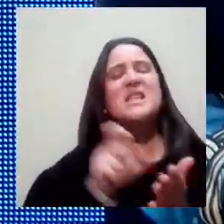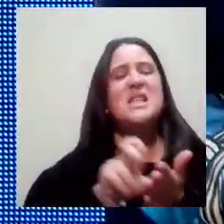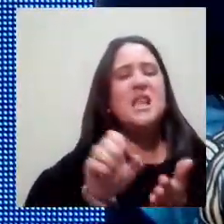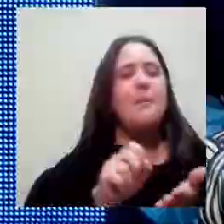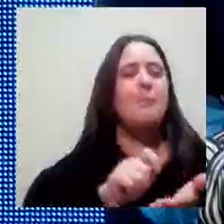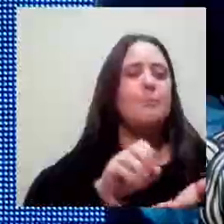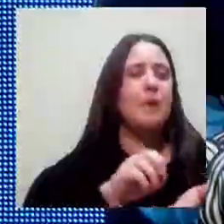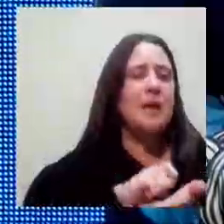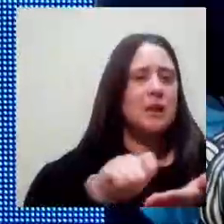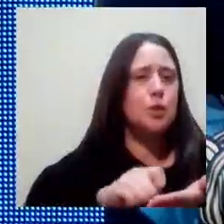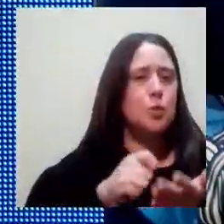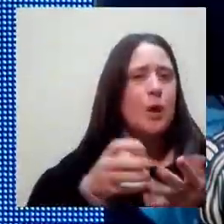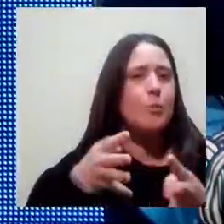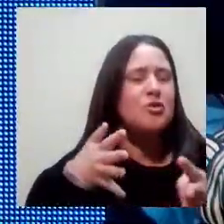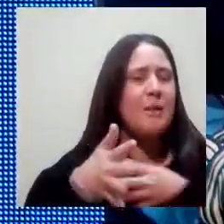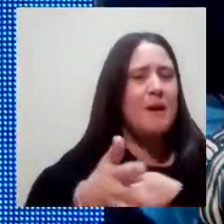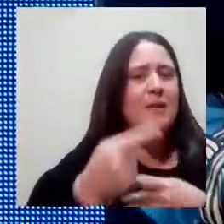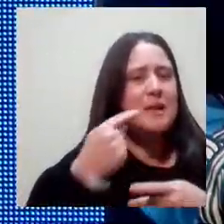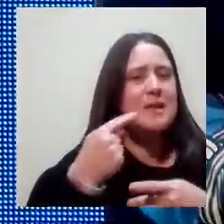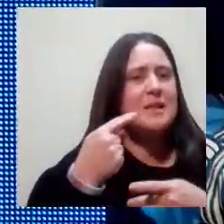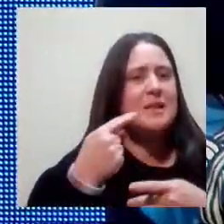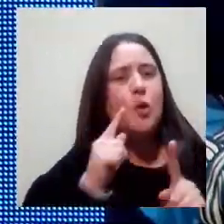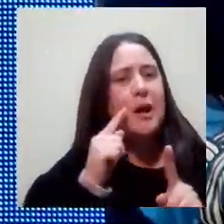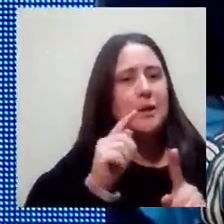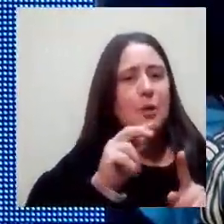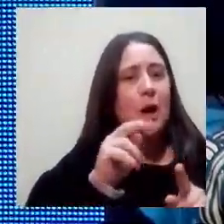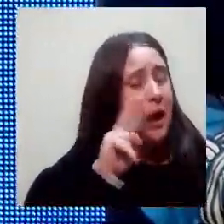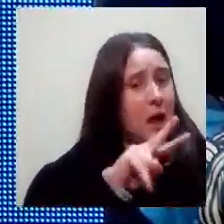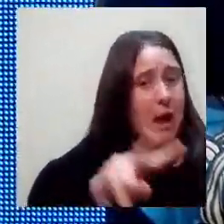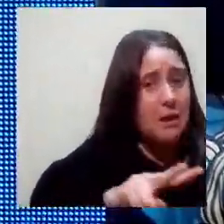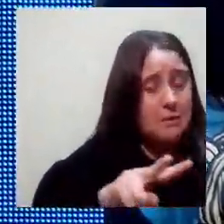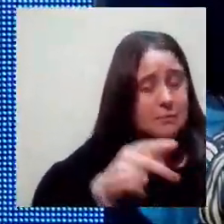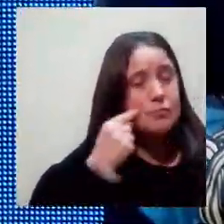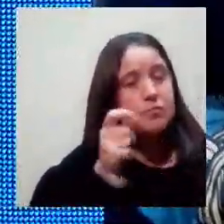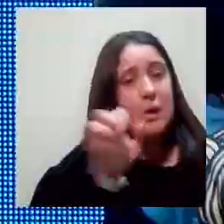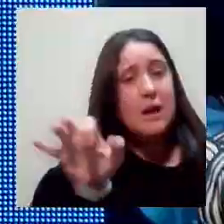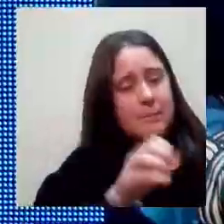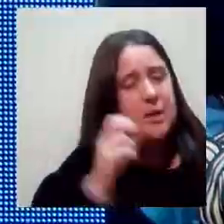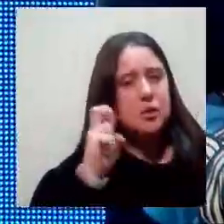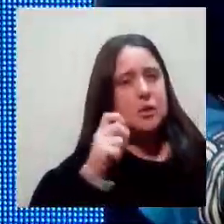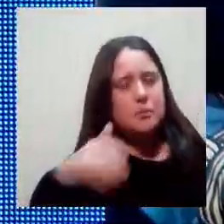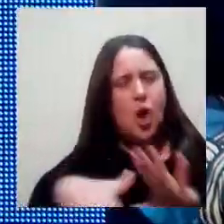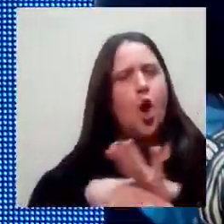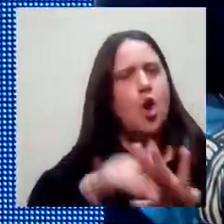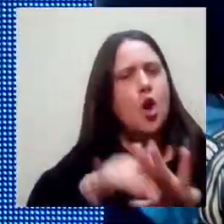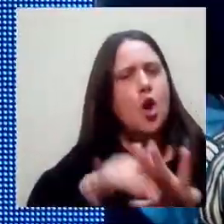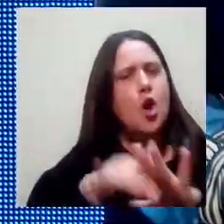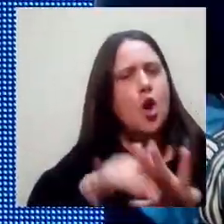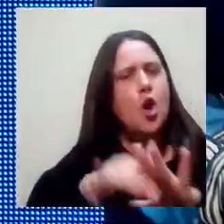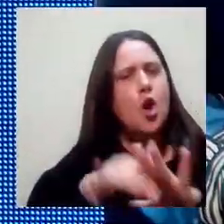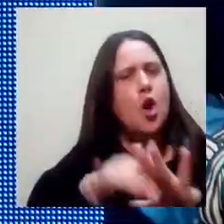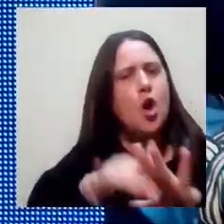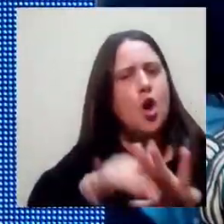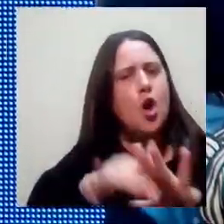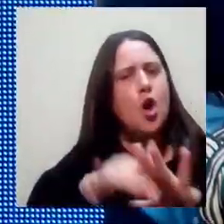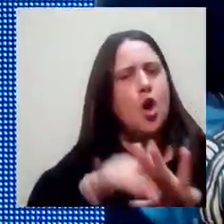muy consistente la relación entre las letras y el sonido de las letras. Si nuestros niños conocen los sonidos de las letras, ¿por qué no pueden